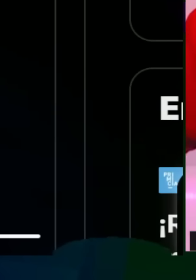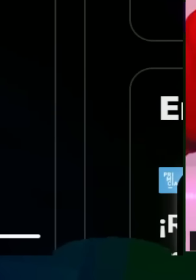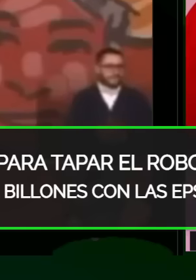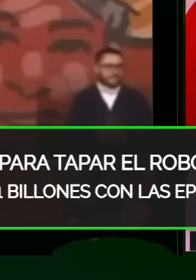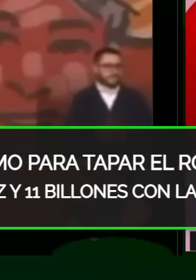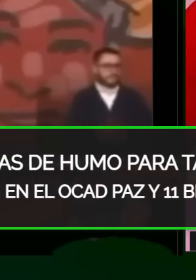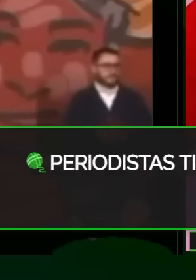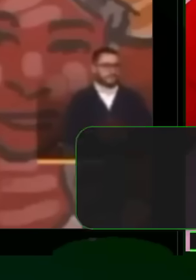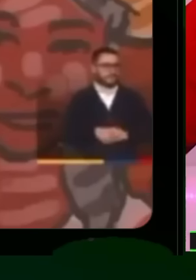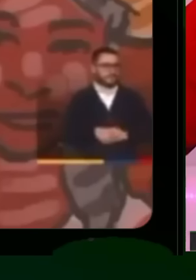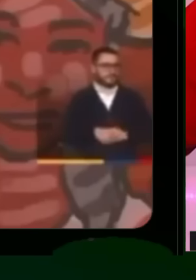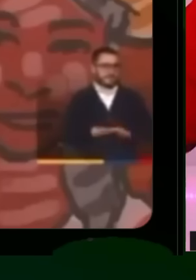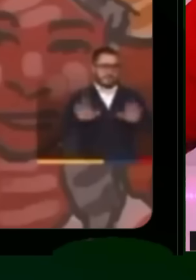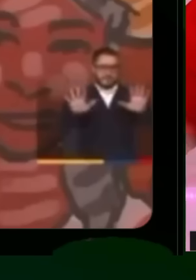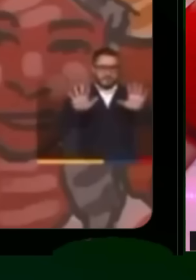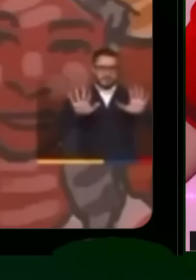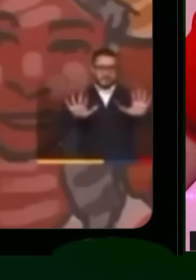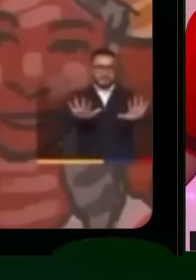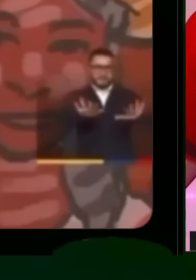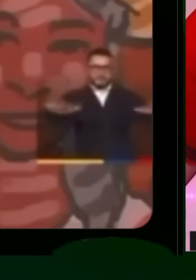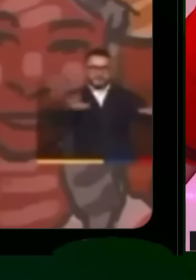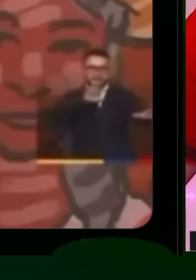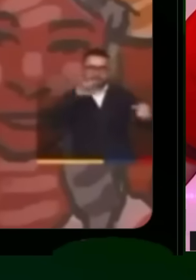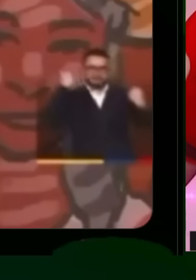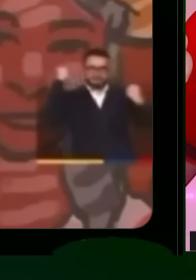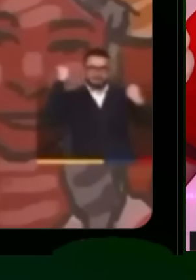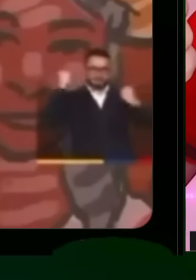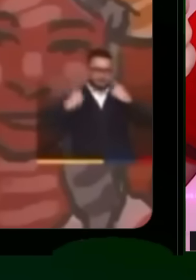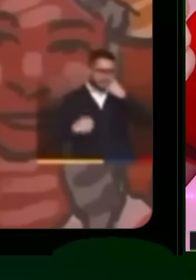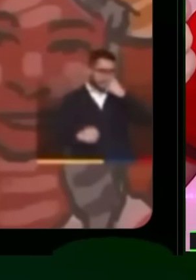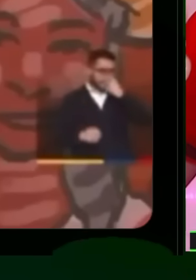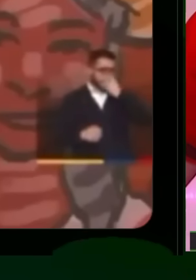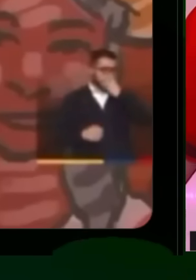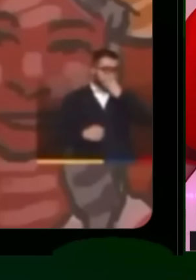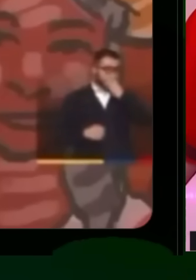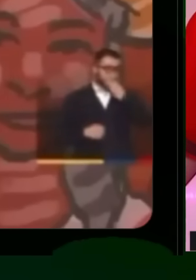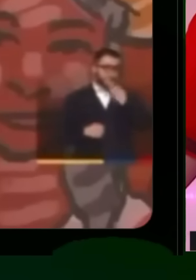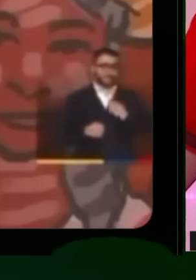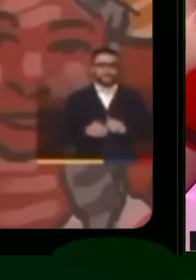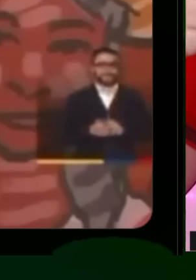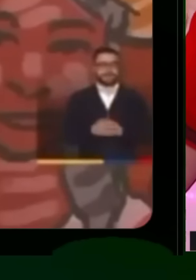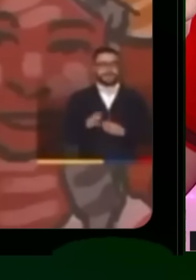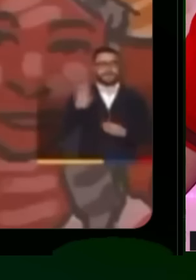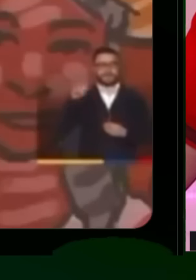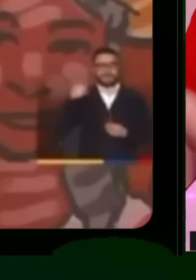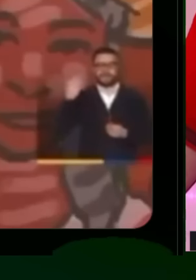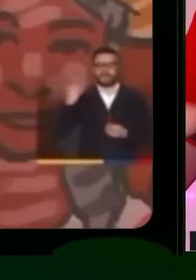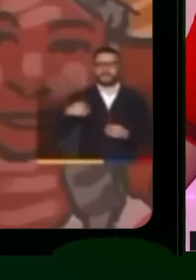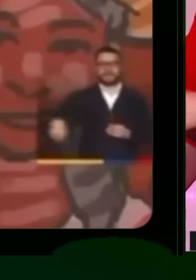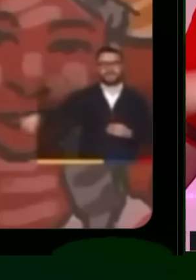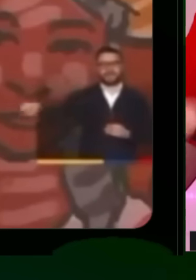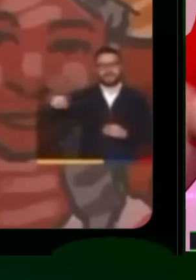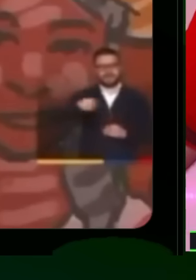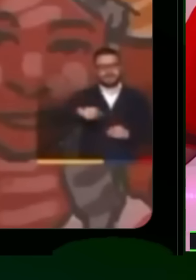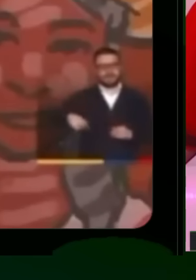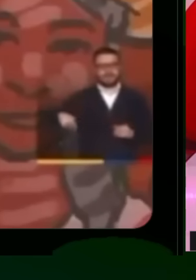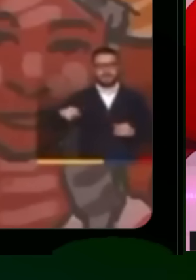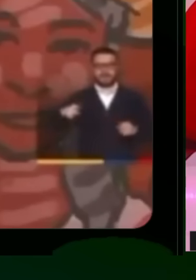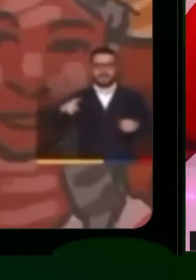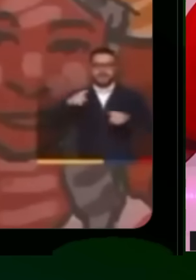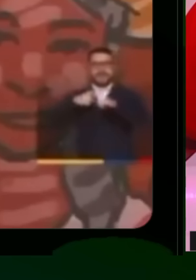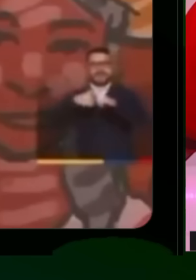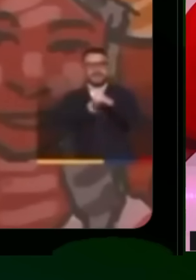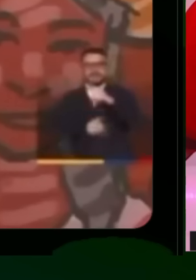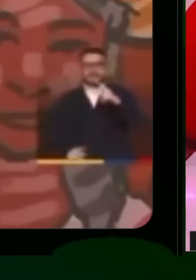se viera el bastón. Les voy a mostrar a continuación qué significa la entrega de este bastón y por qué le temblaba la mano al